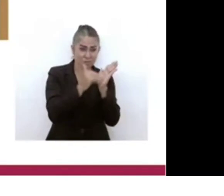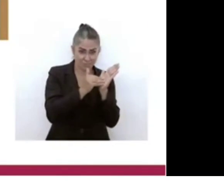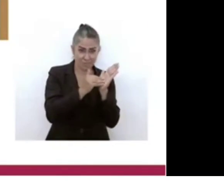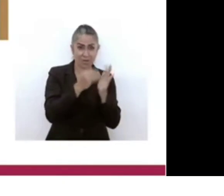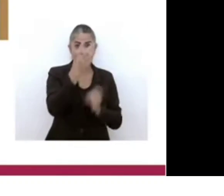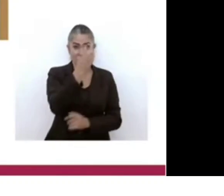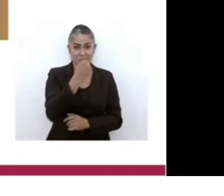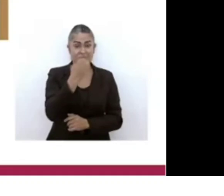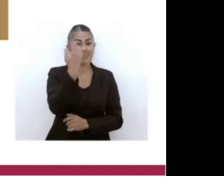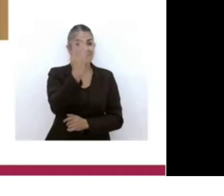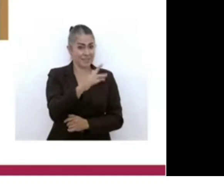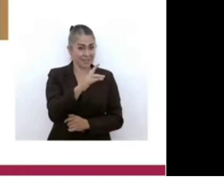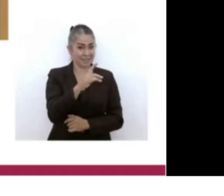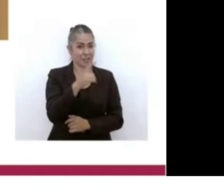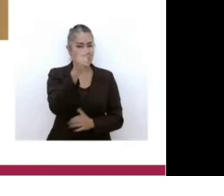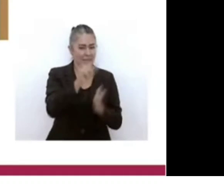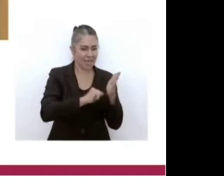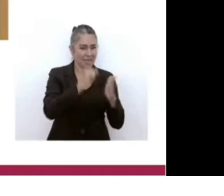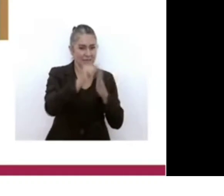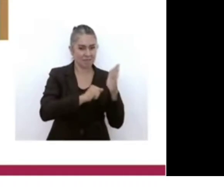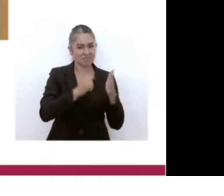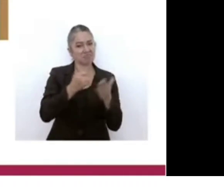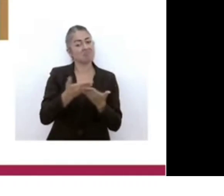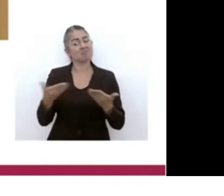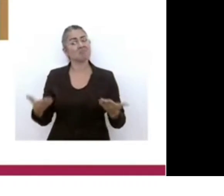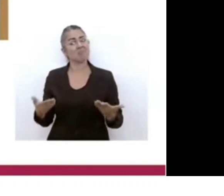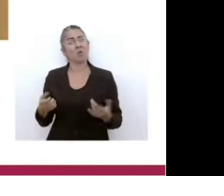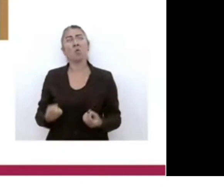4.310 pesos mensuales a